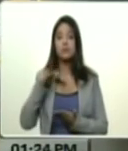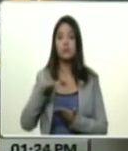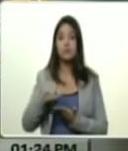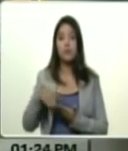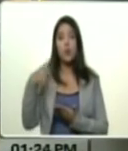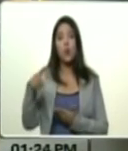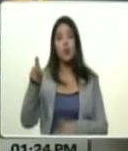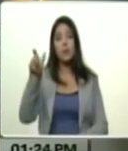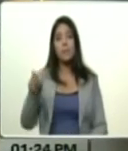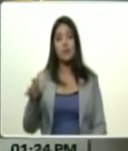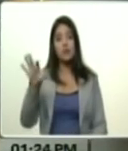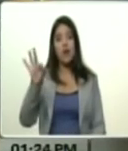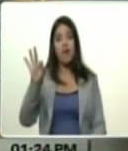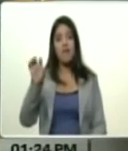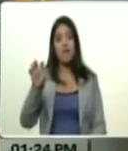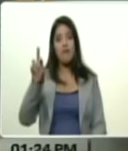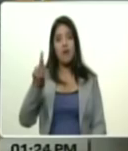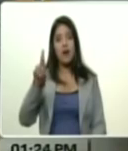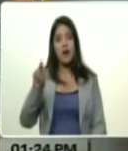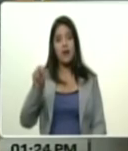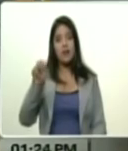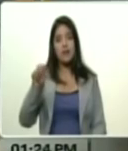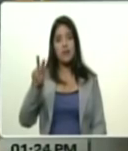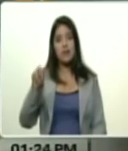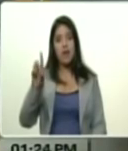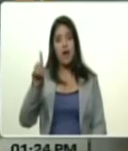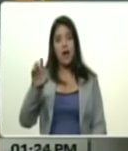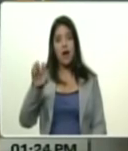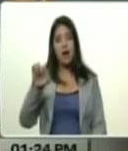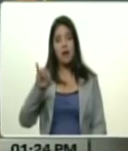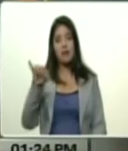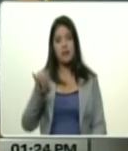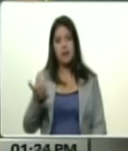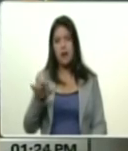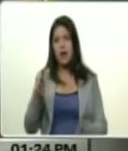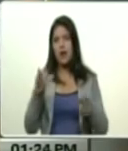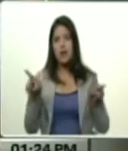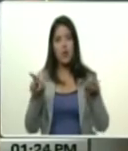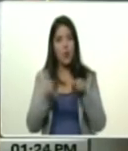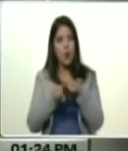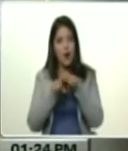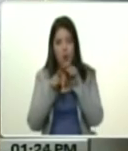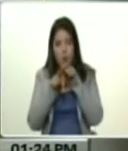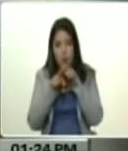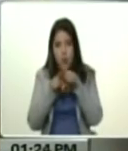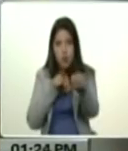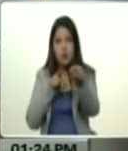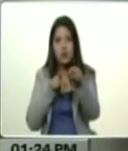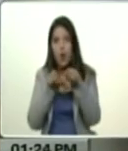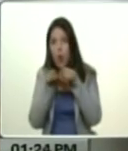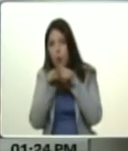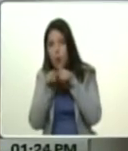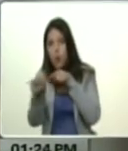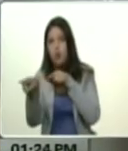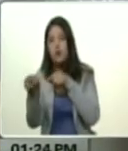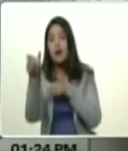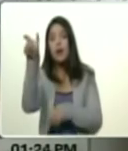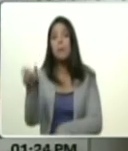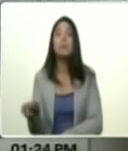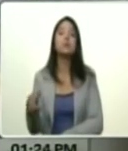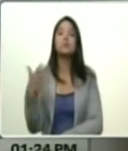Fernández Kedin Marcelino, donde son exactamente igual, disparadas de la misma arma, cuya persona